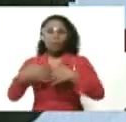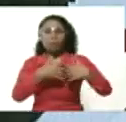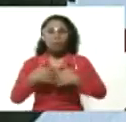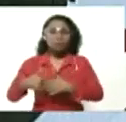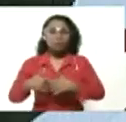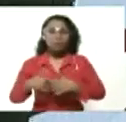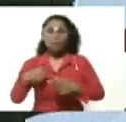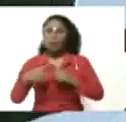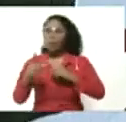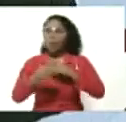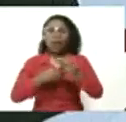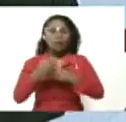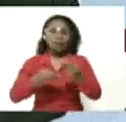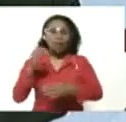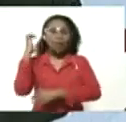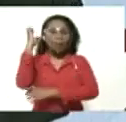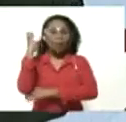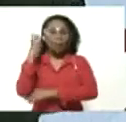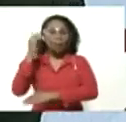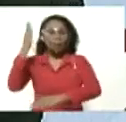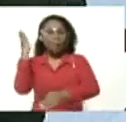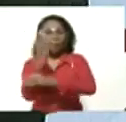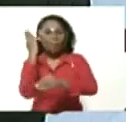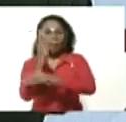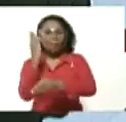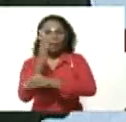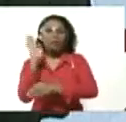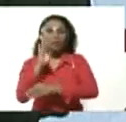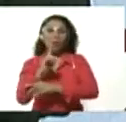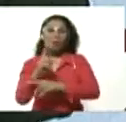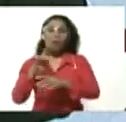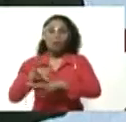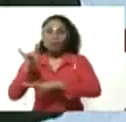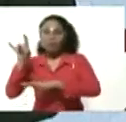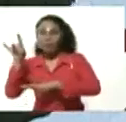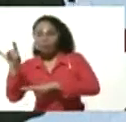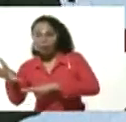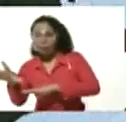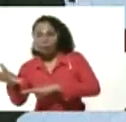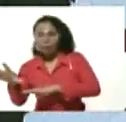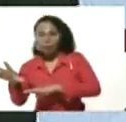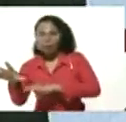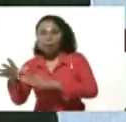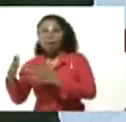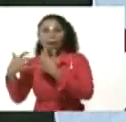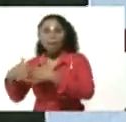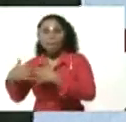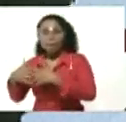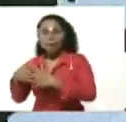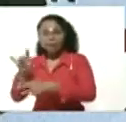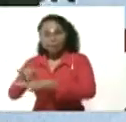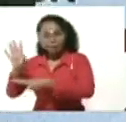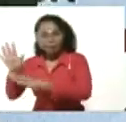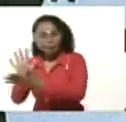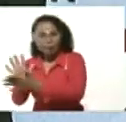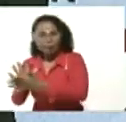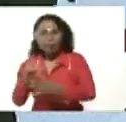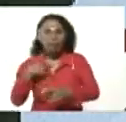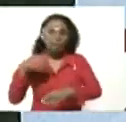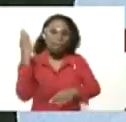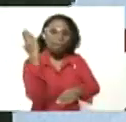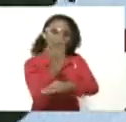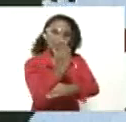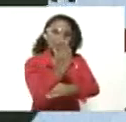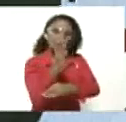en Europa, que es castigar a los corruptos, pero dejar en paz a la empresa, la constante doble vara de